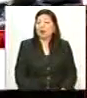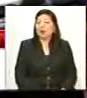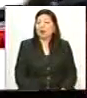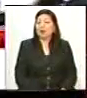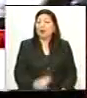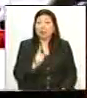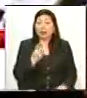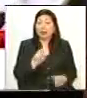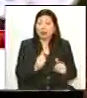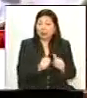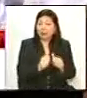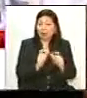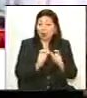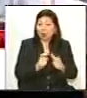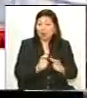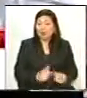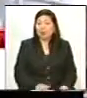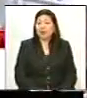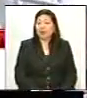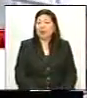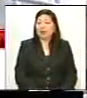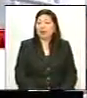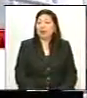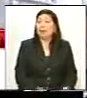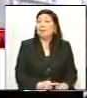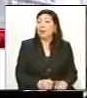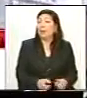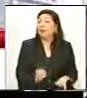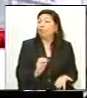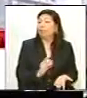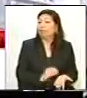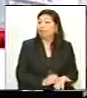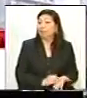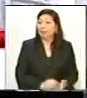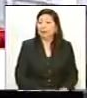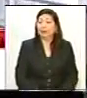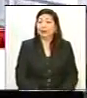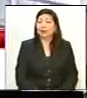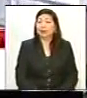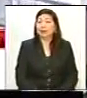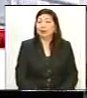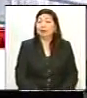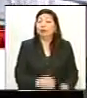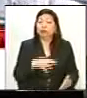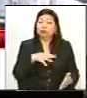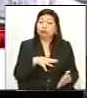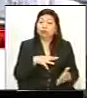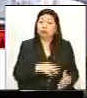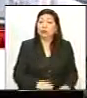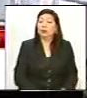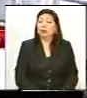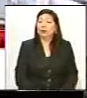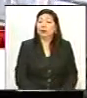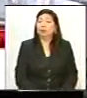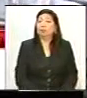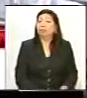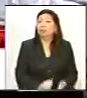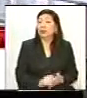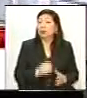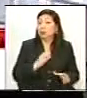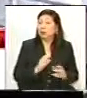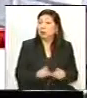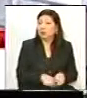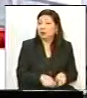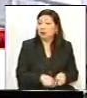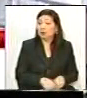ha creado este modelo de control concurrente. Pero además, habría que hacer un estudio, ¿no? Y eso es algo que hemos conversado